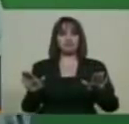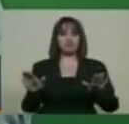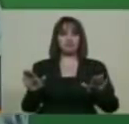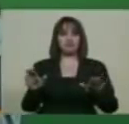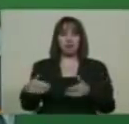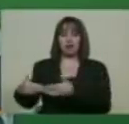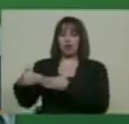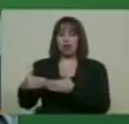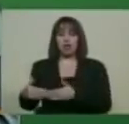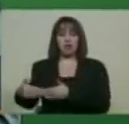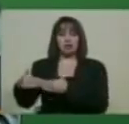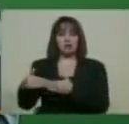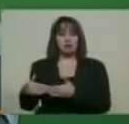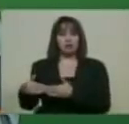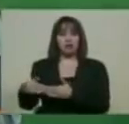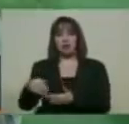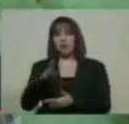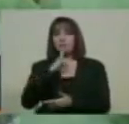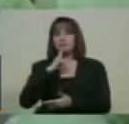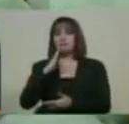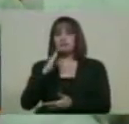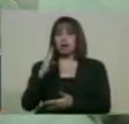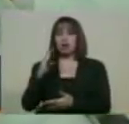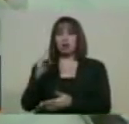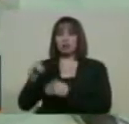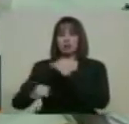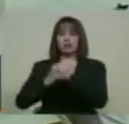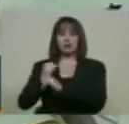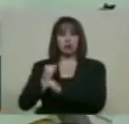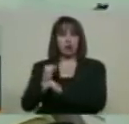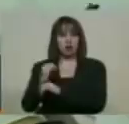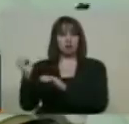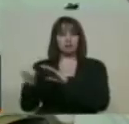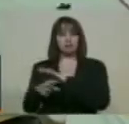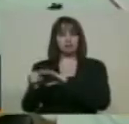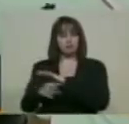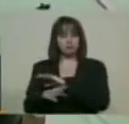Fondo Monetario Internacional. Seguramente ustedes,